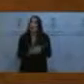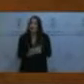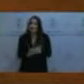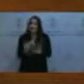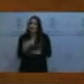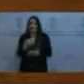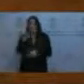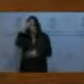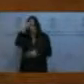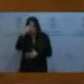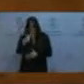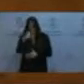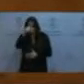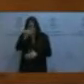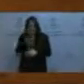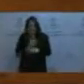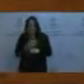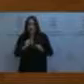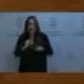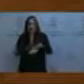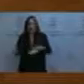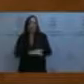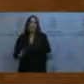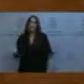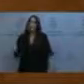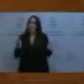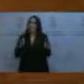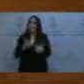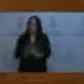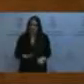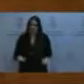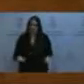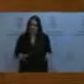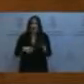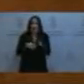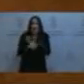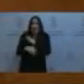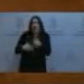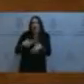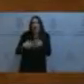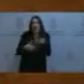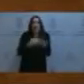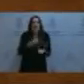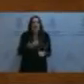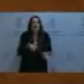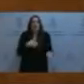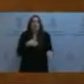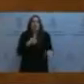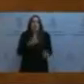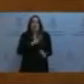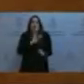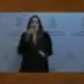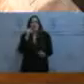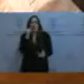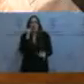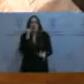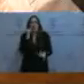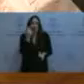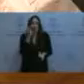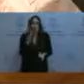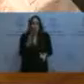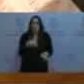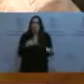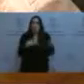de respeto hacia ella. Un trámite, yo reconozco que tiene que ser incómodo para el señor Fernández, o debería de